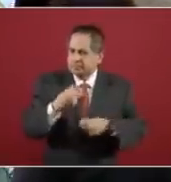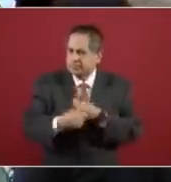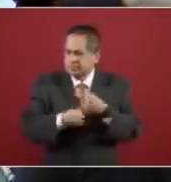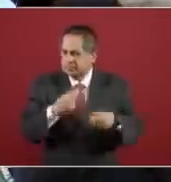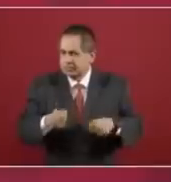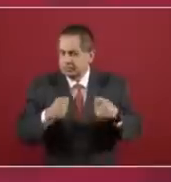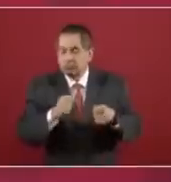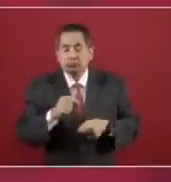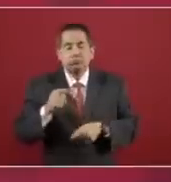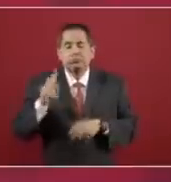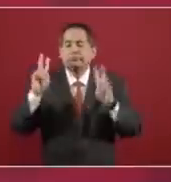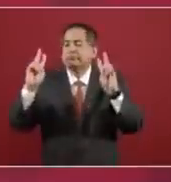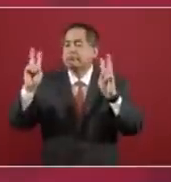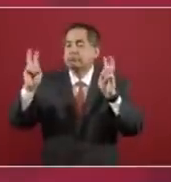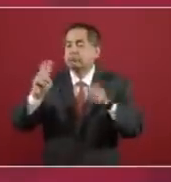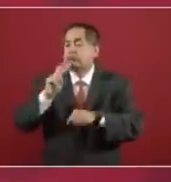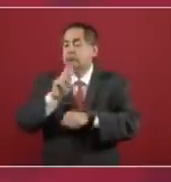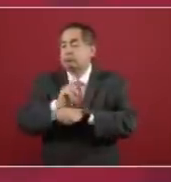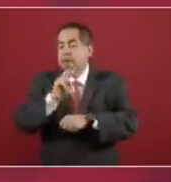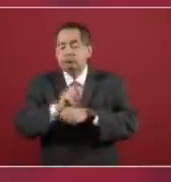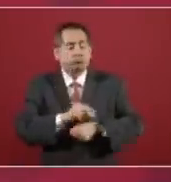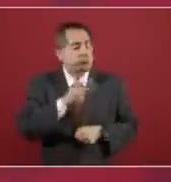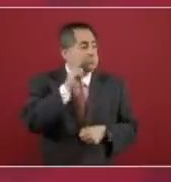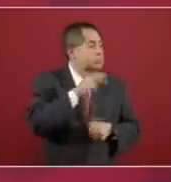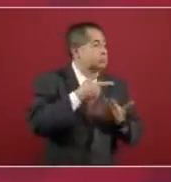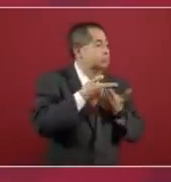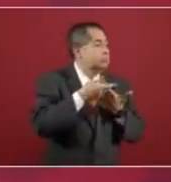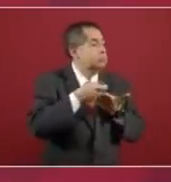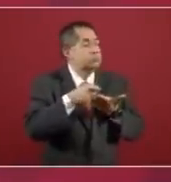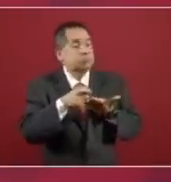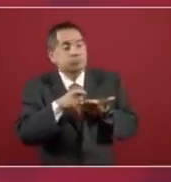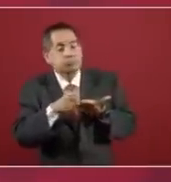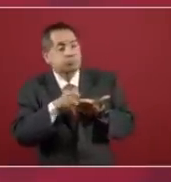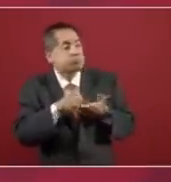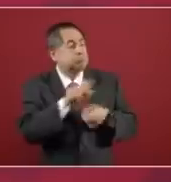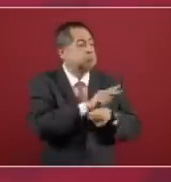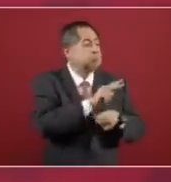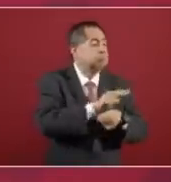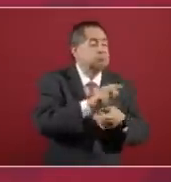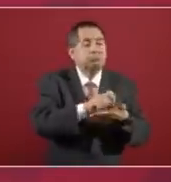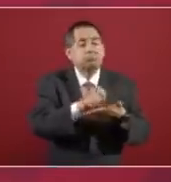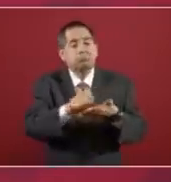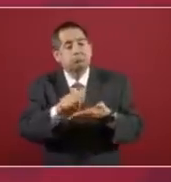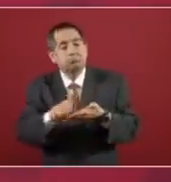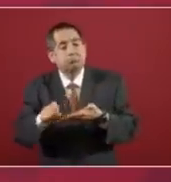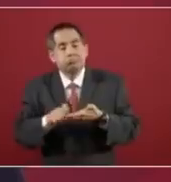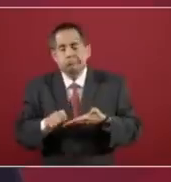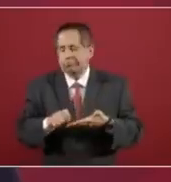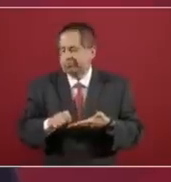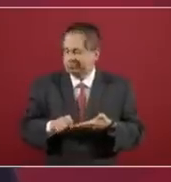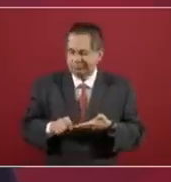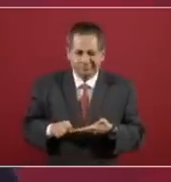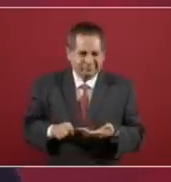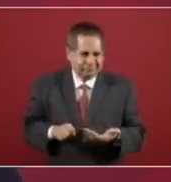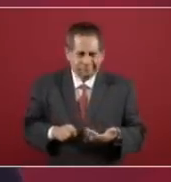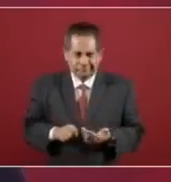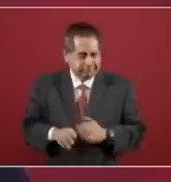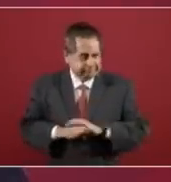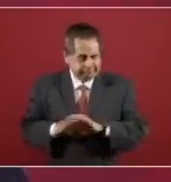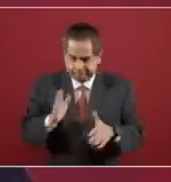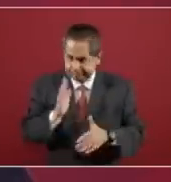supuestamente vigilar que se cumplan las normas y